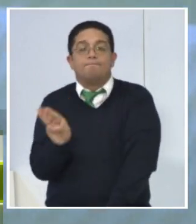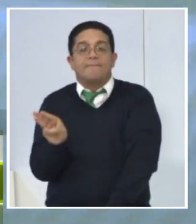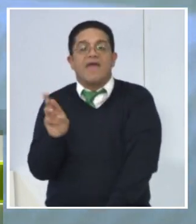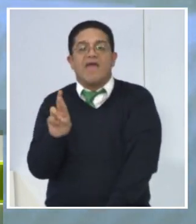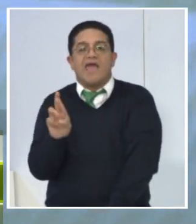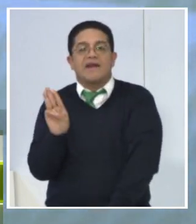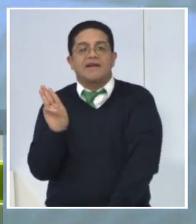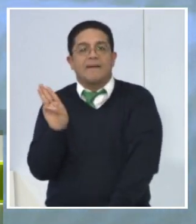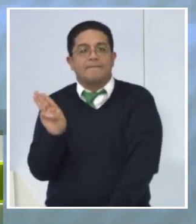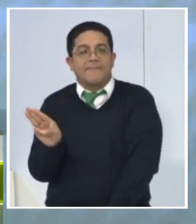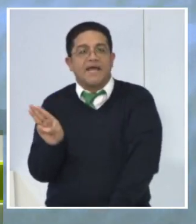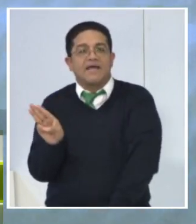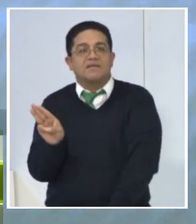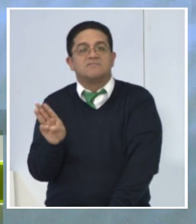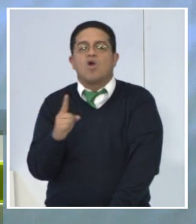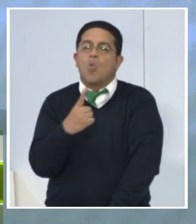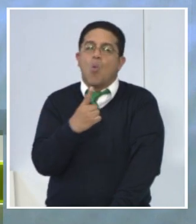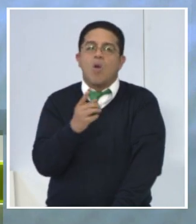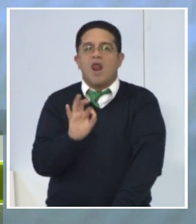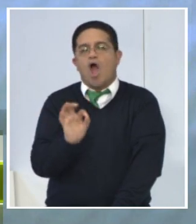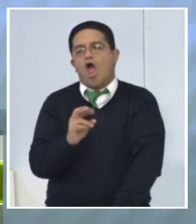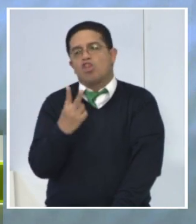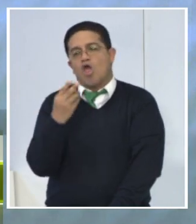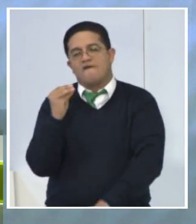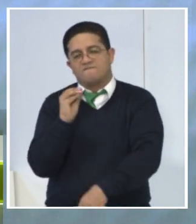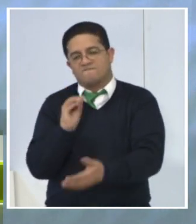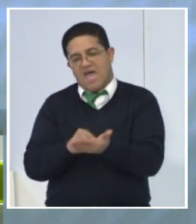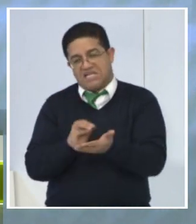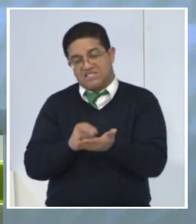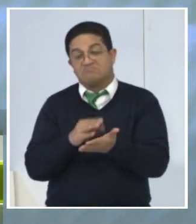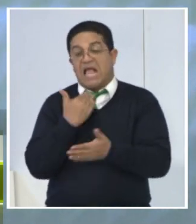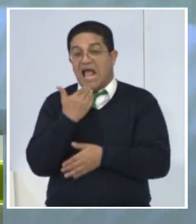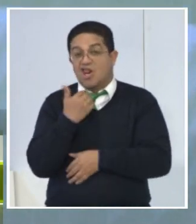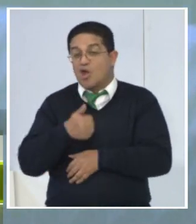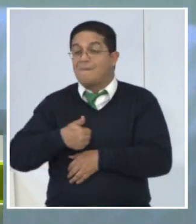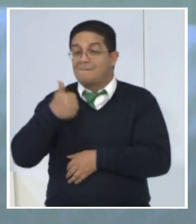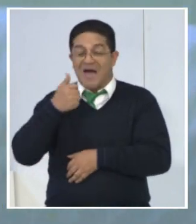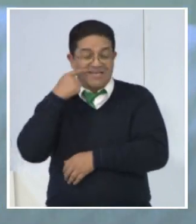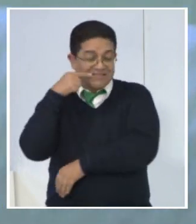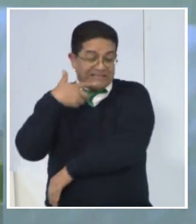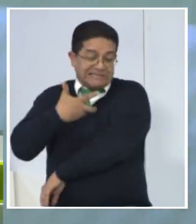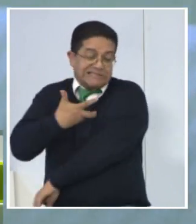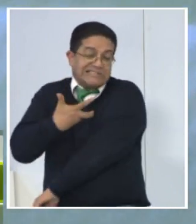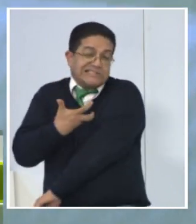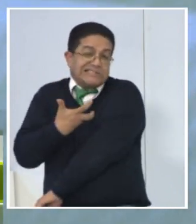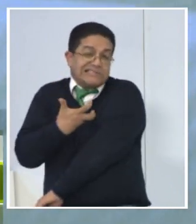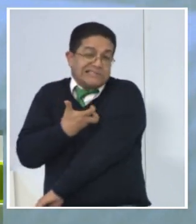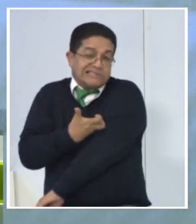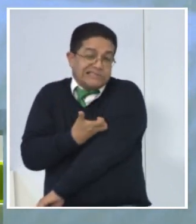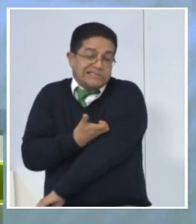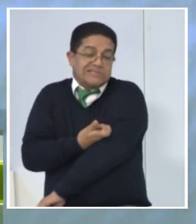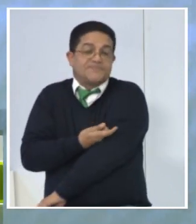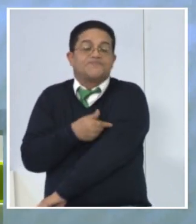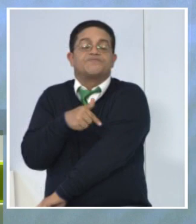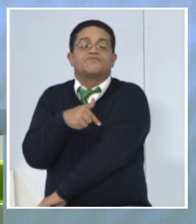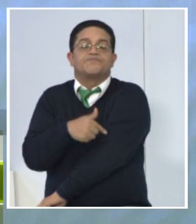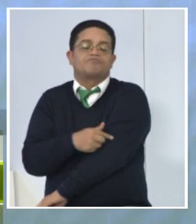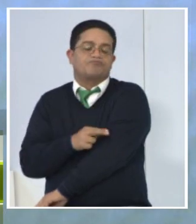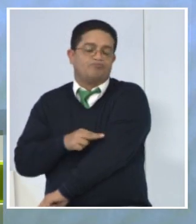¿ok? 1 o 2 sesiones. Eso es la parte un poco más invasiva de infiltración de estos dos tipos